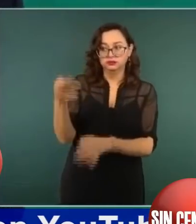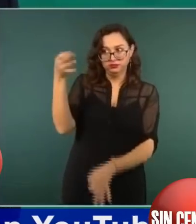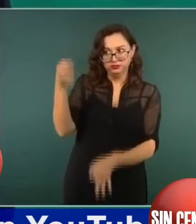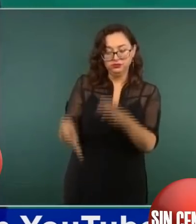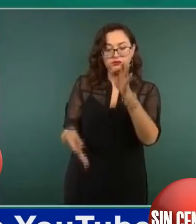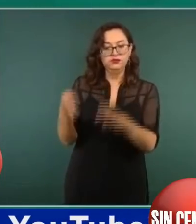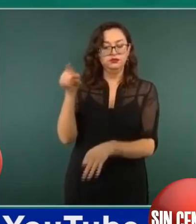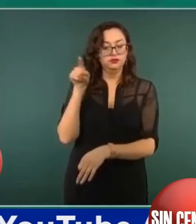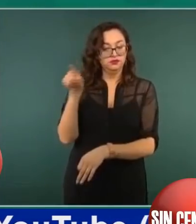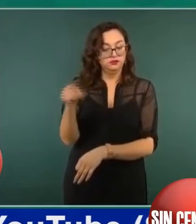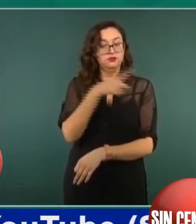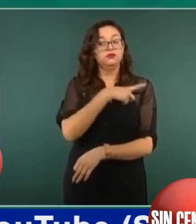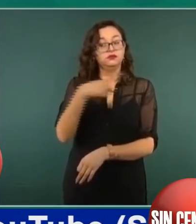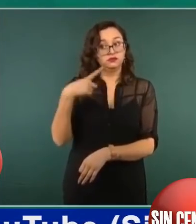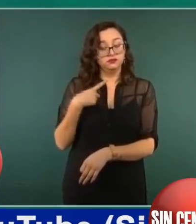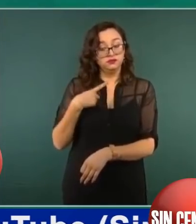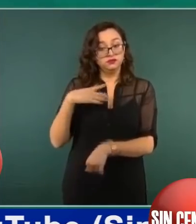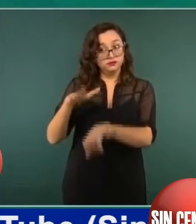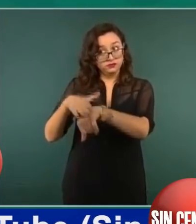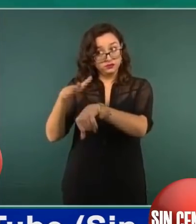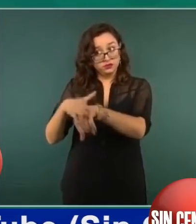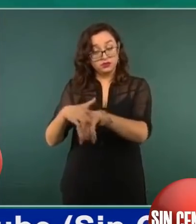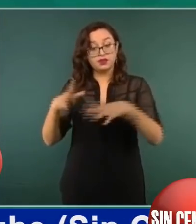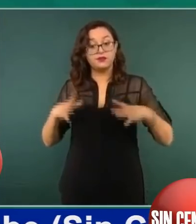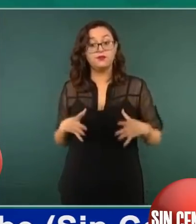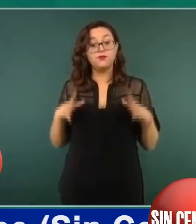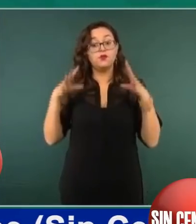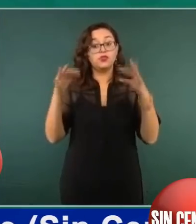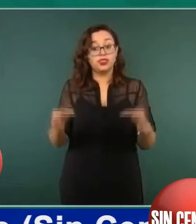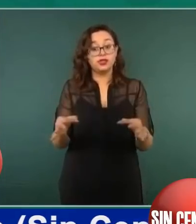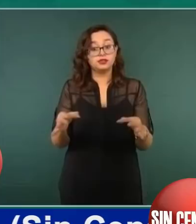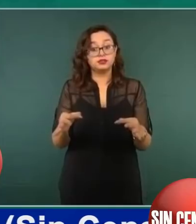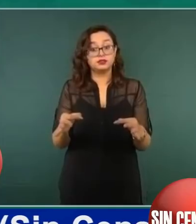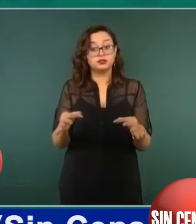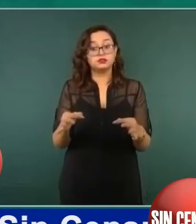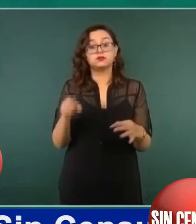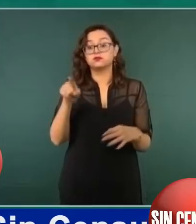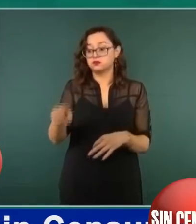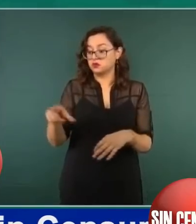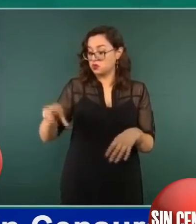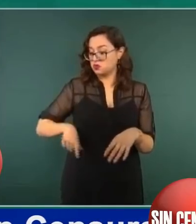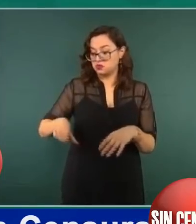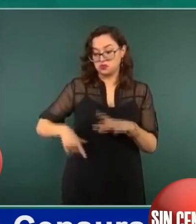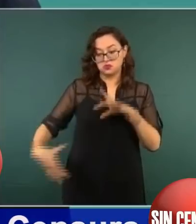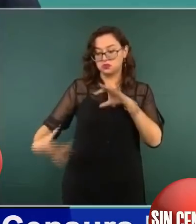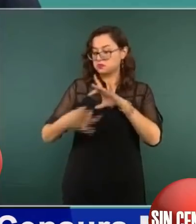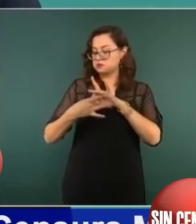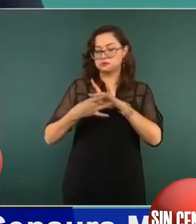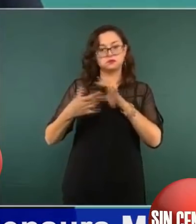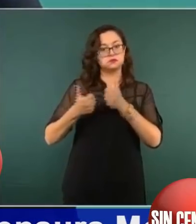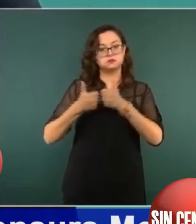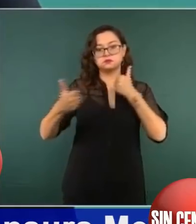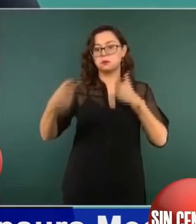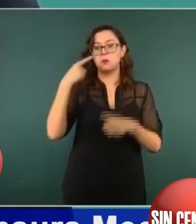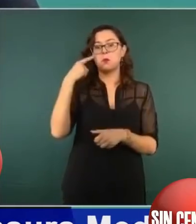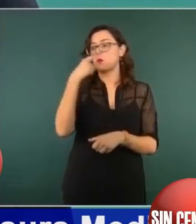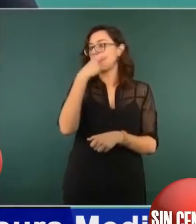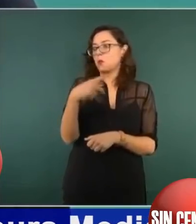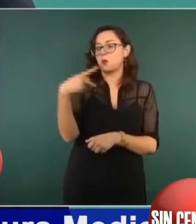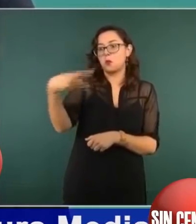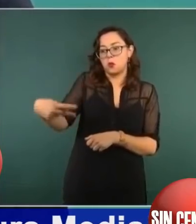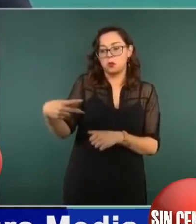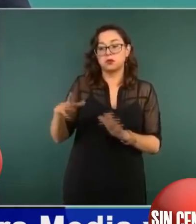saberse que se creó y que es independiente, que es autónoma. Pero independientemente